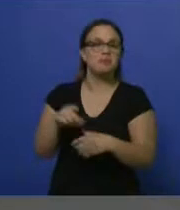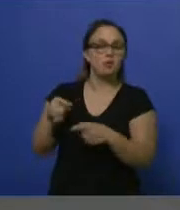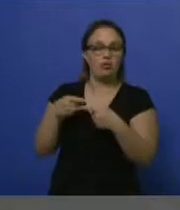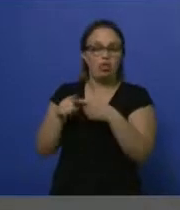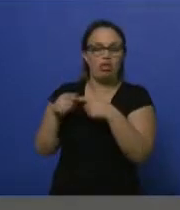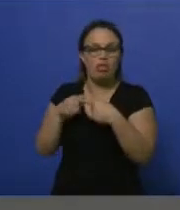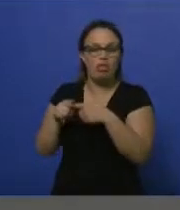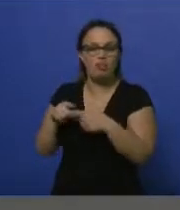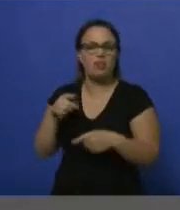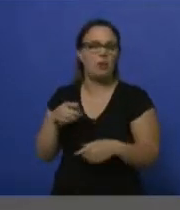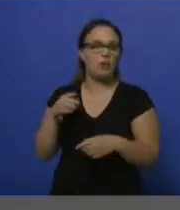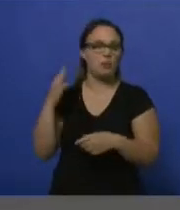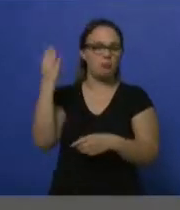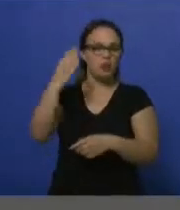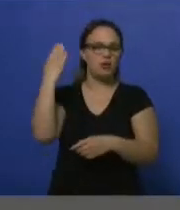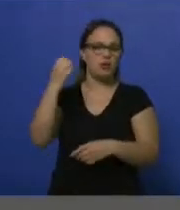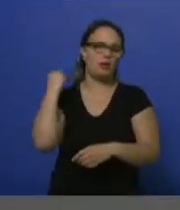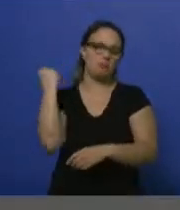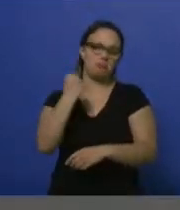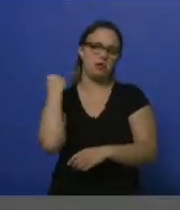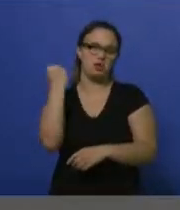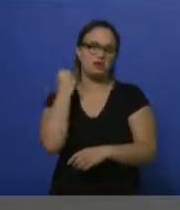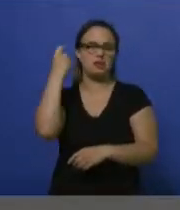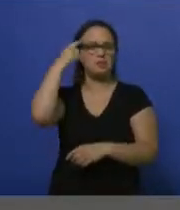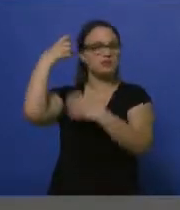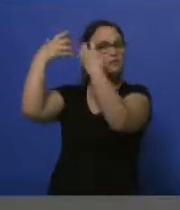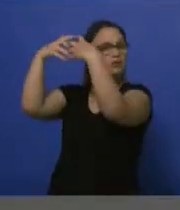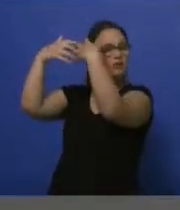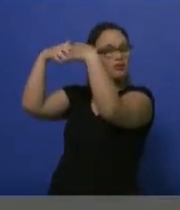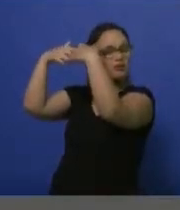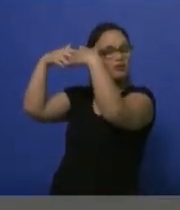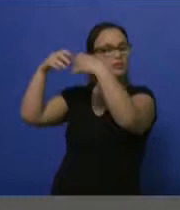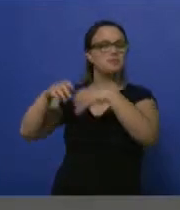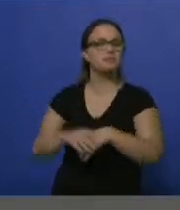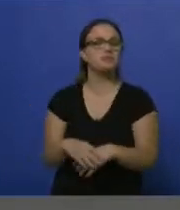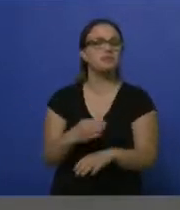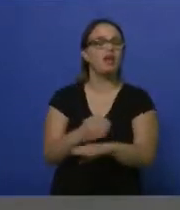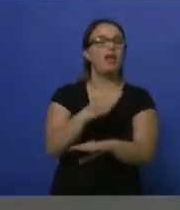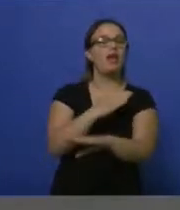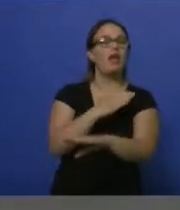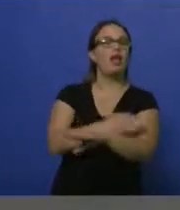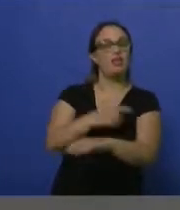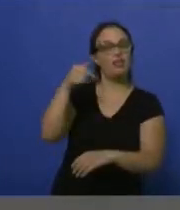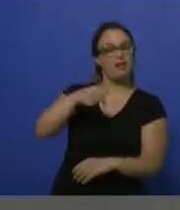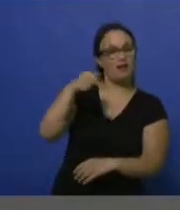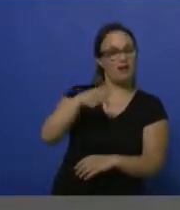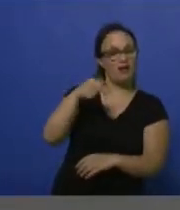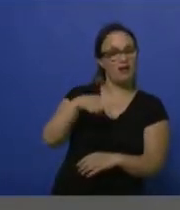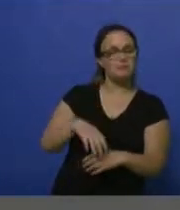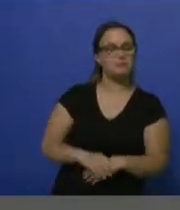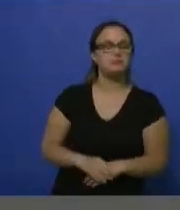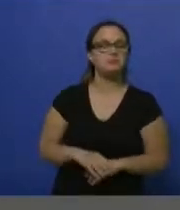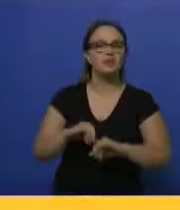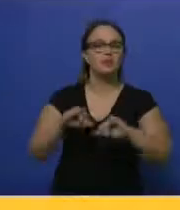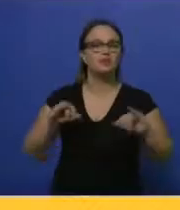y está armando un gran programa con lo que se viene en Pensamiento Crítico en un ratito nada más. Pero antes, lo tenemos nosotros. Así que por lo tanto, información de